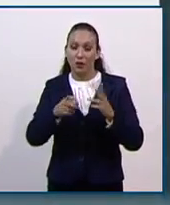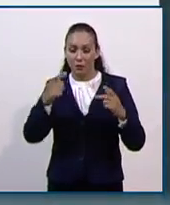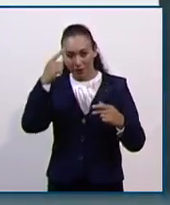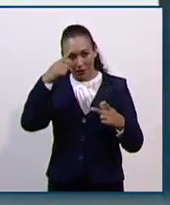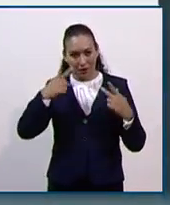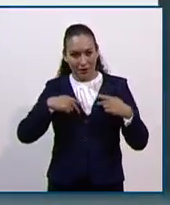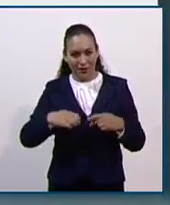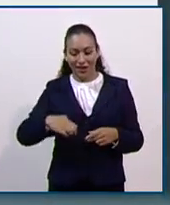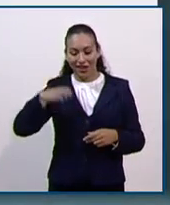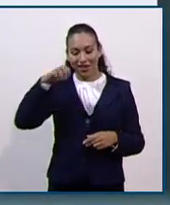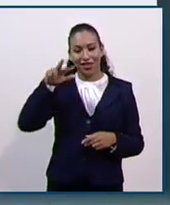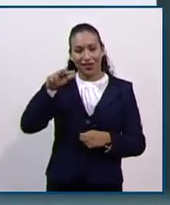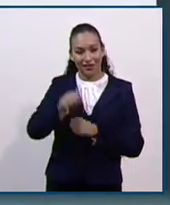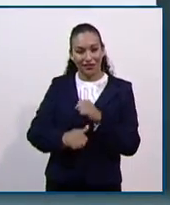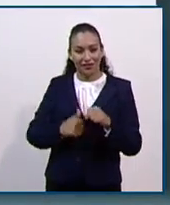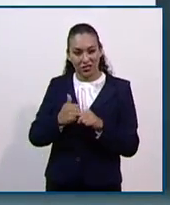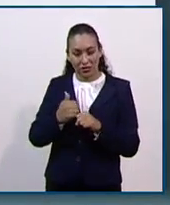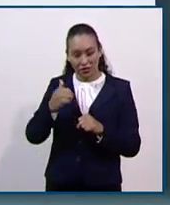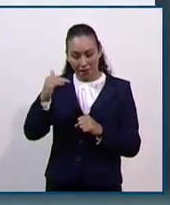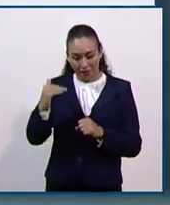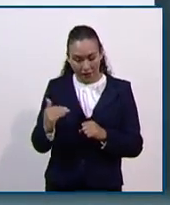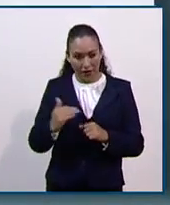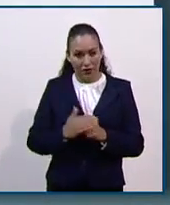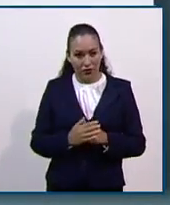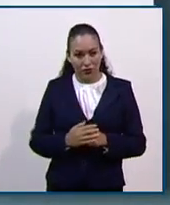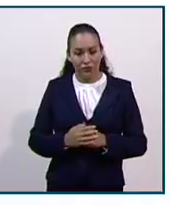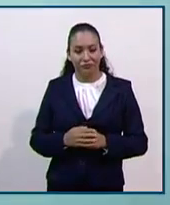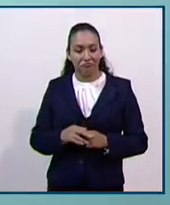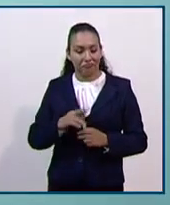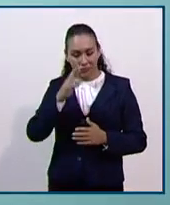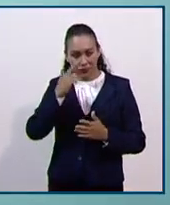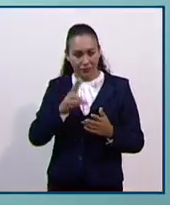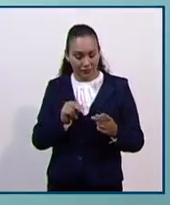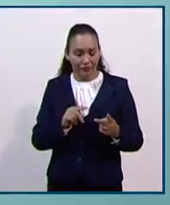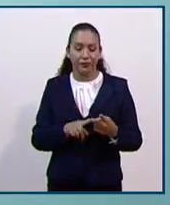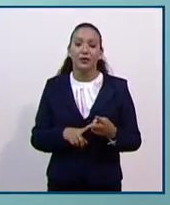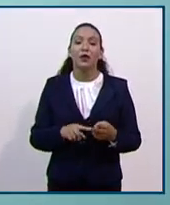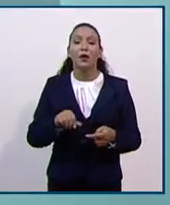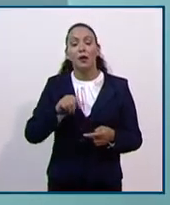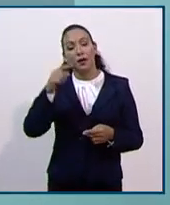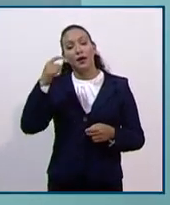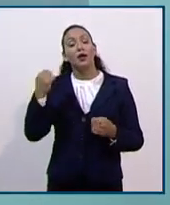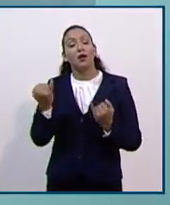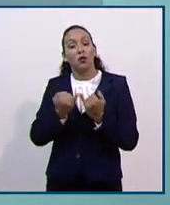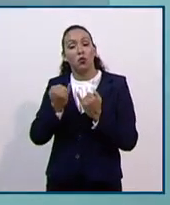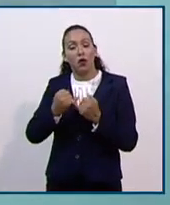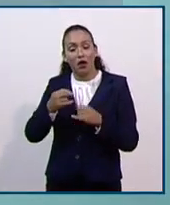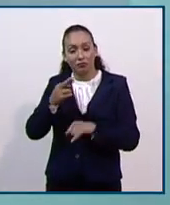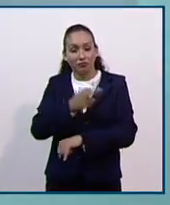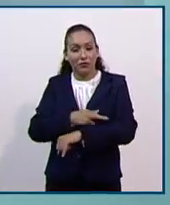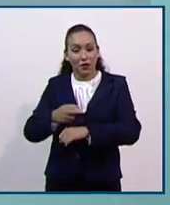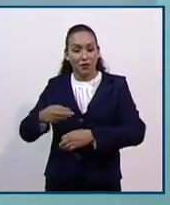su designación no invalida las actuaciones previas. Procedencia del juicio de amparo indirecto,